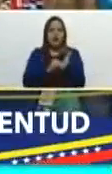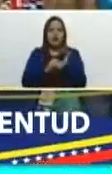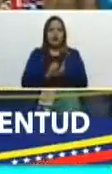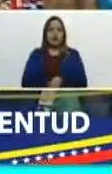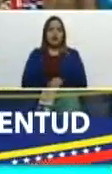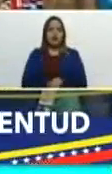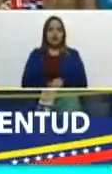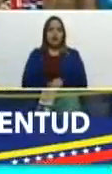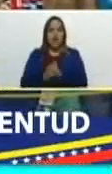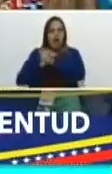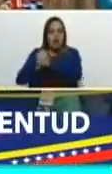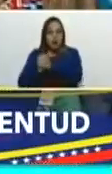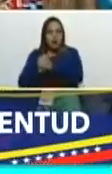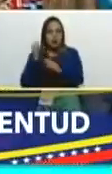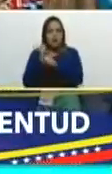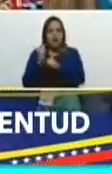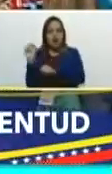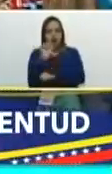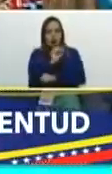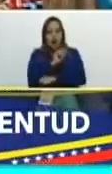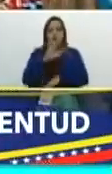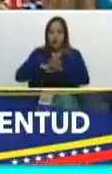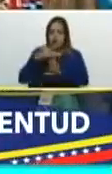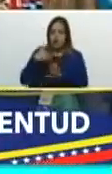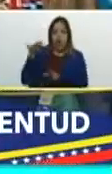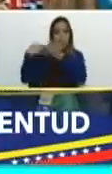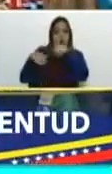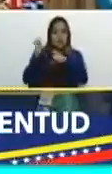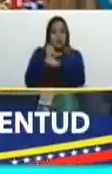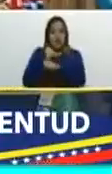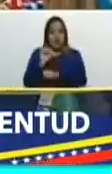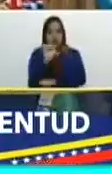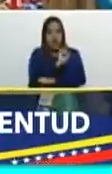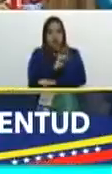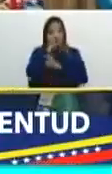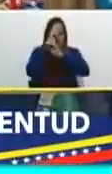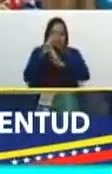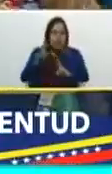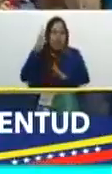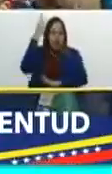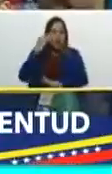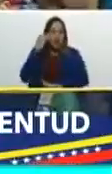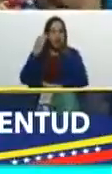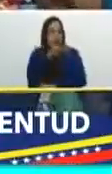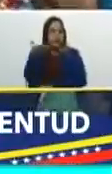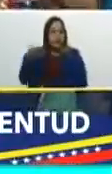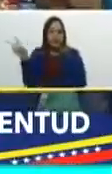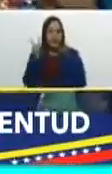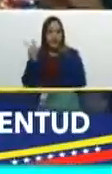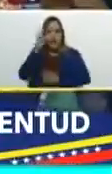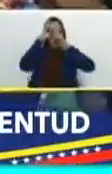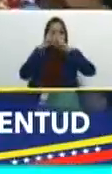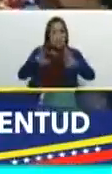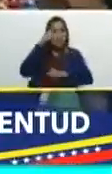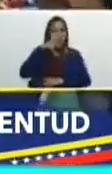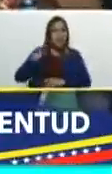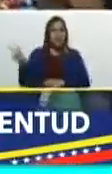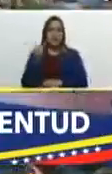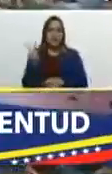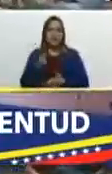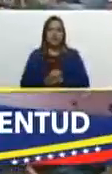a mis compañeros transportistas, porque yo soy transportista, a respetar a la juventud venezolana, a respetar al pueblo de